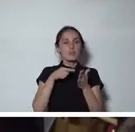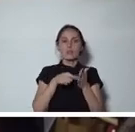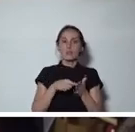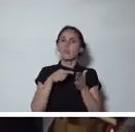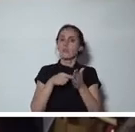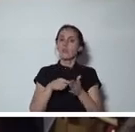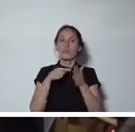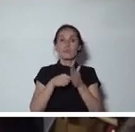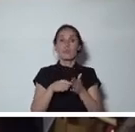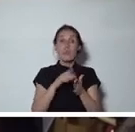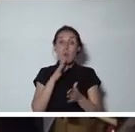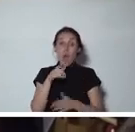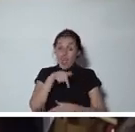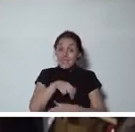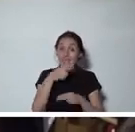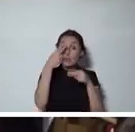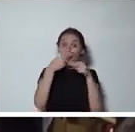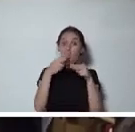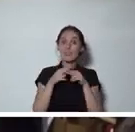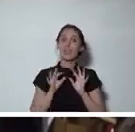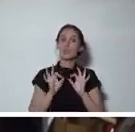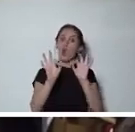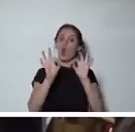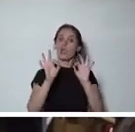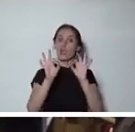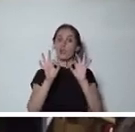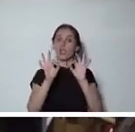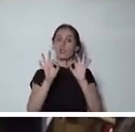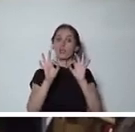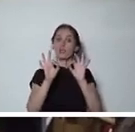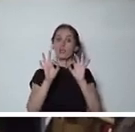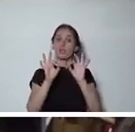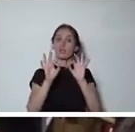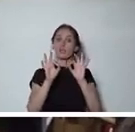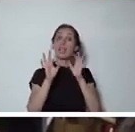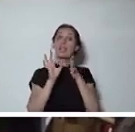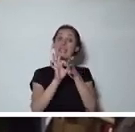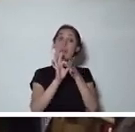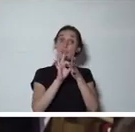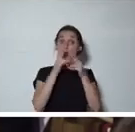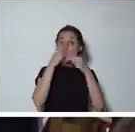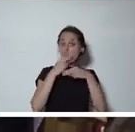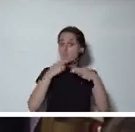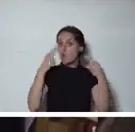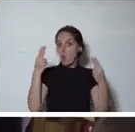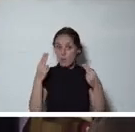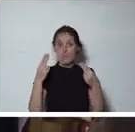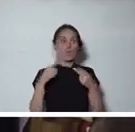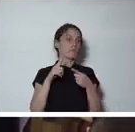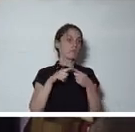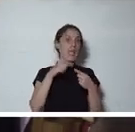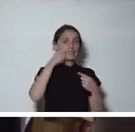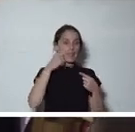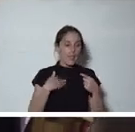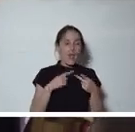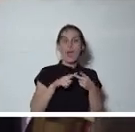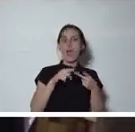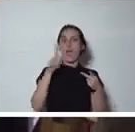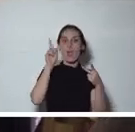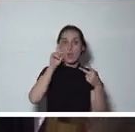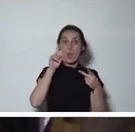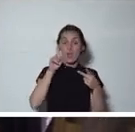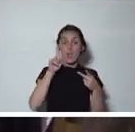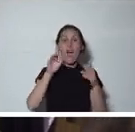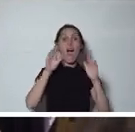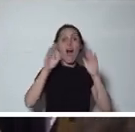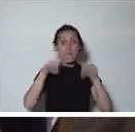haciendo porque todas estas políticas concretas no servicios públicos sanidad educación etcétera Quienes más las necesitan